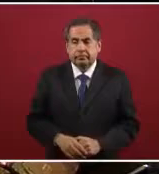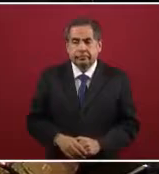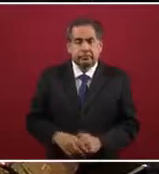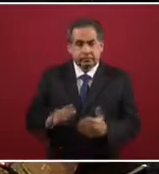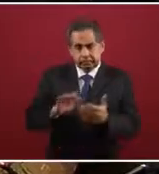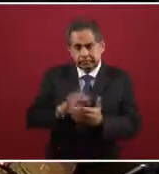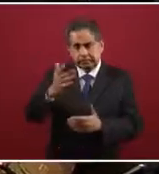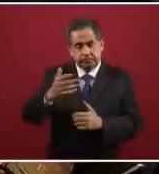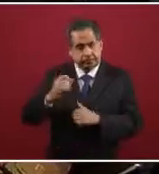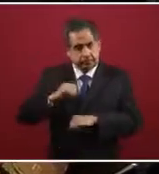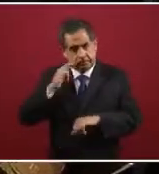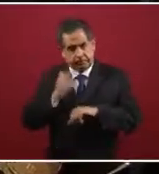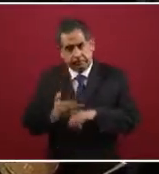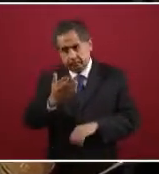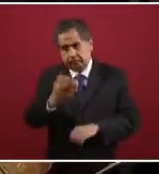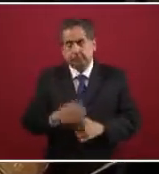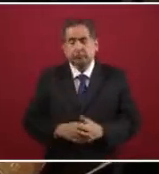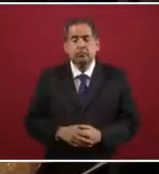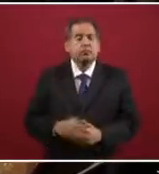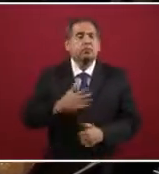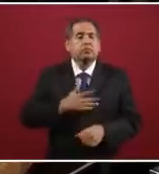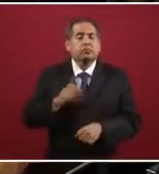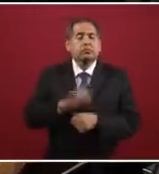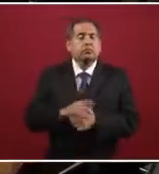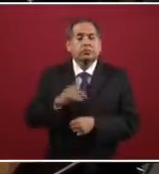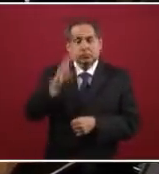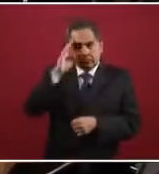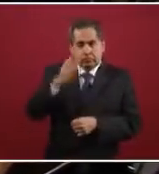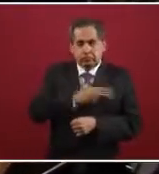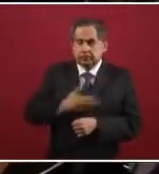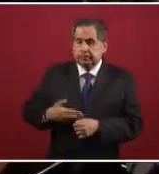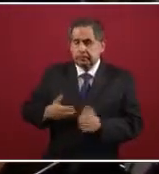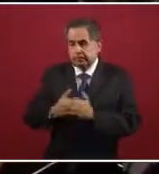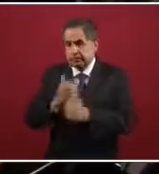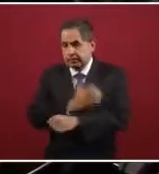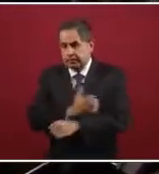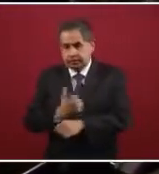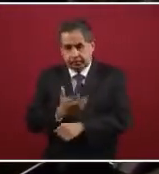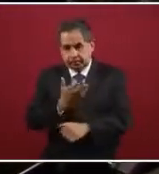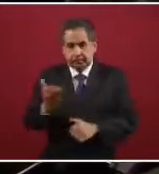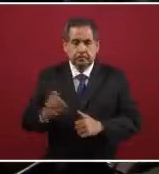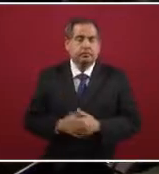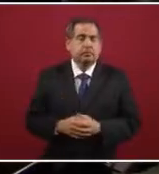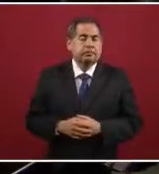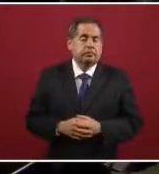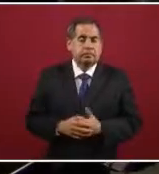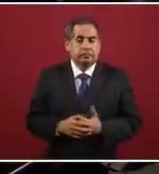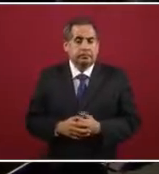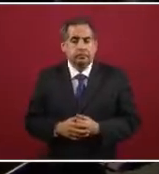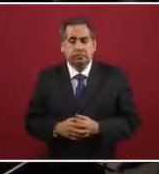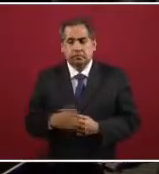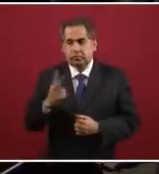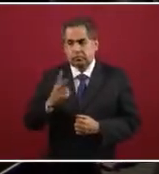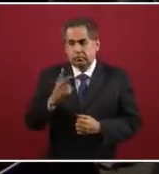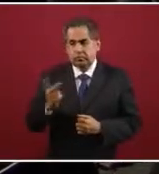Gracias, canciller. Buenos días, señor presidente, compañeros. 2 preguntas,